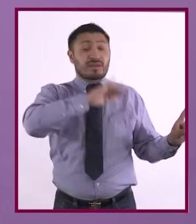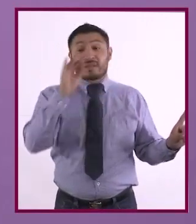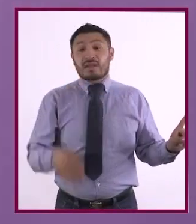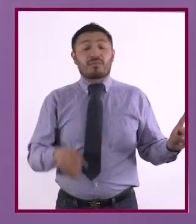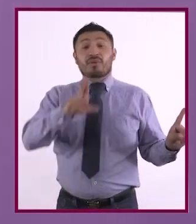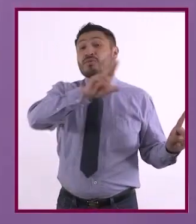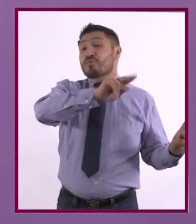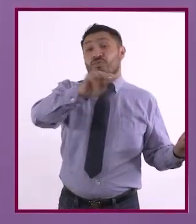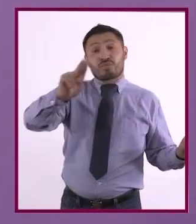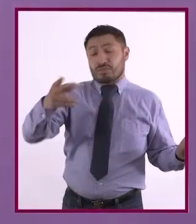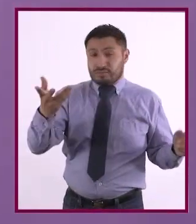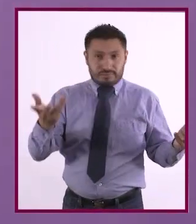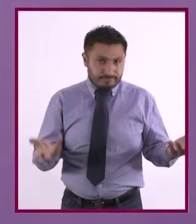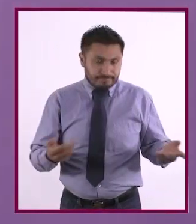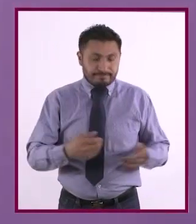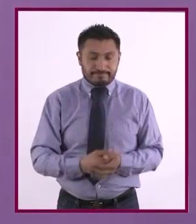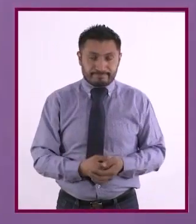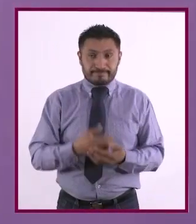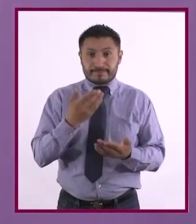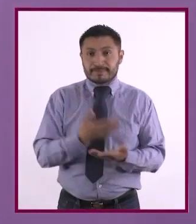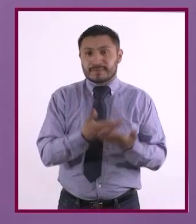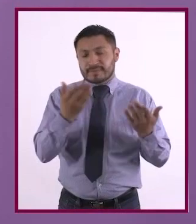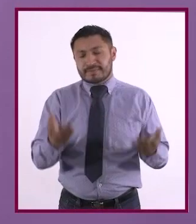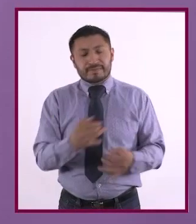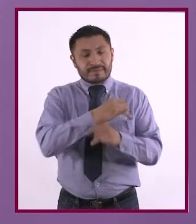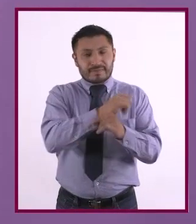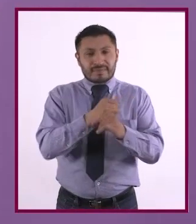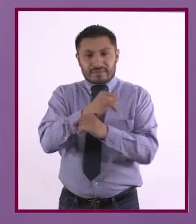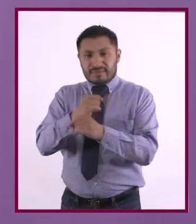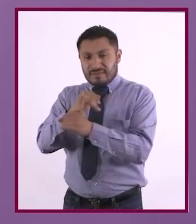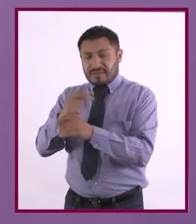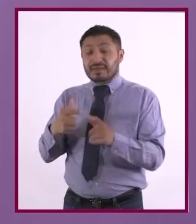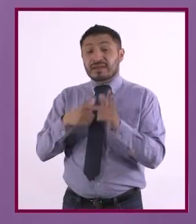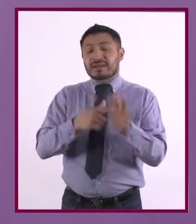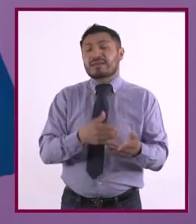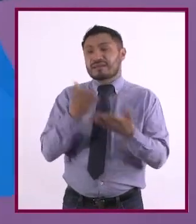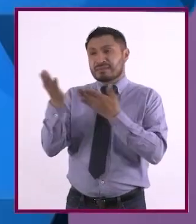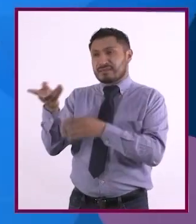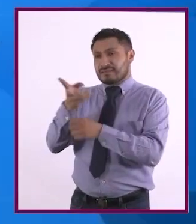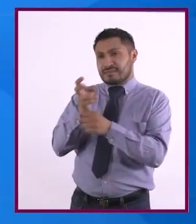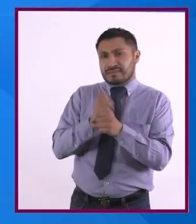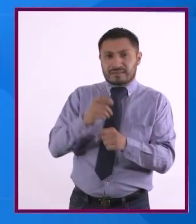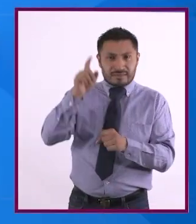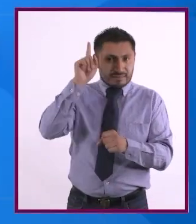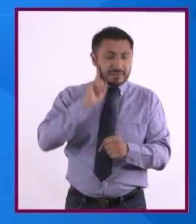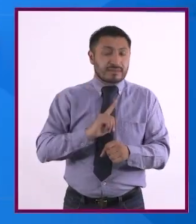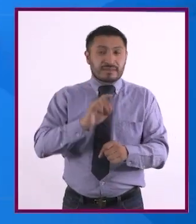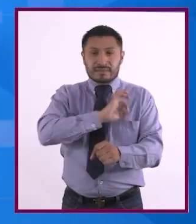hablado. Sigamos con esta fascinante investigación de la mano de nuestra invitada especial.